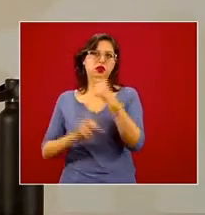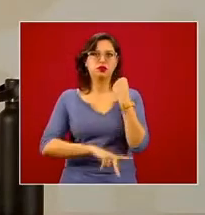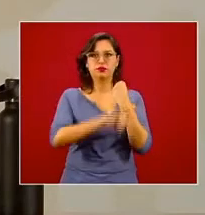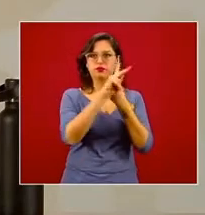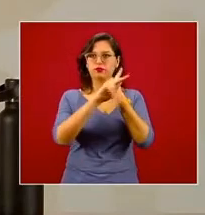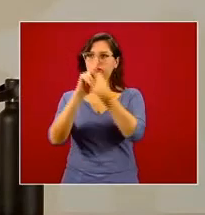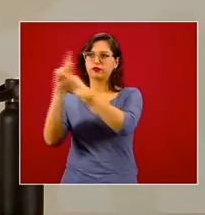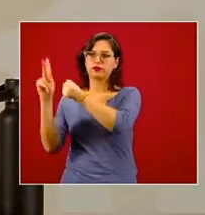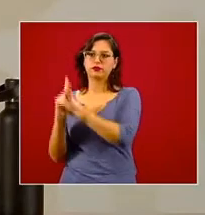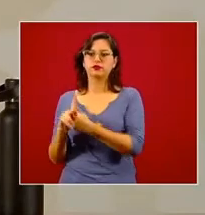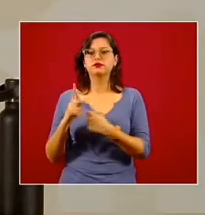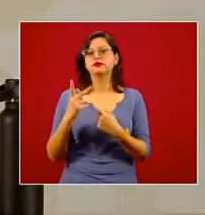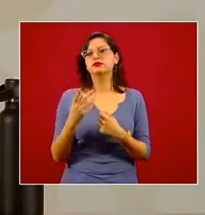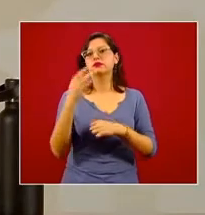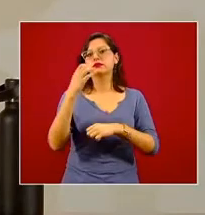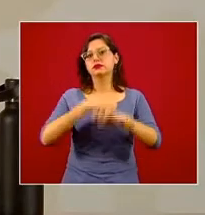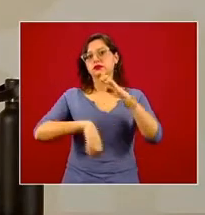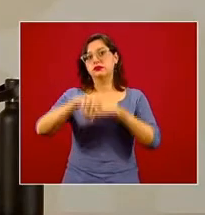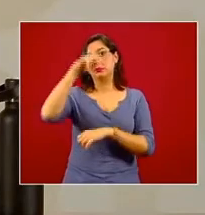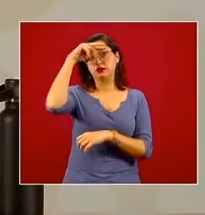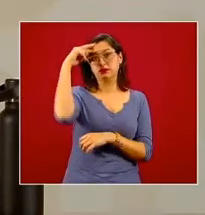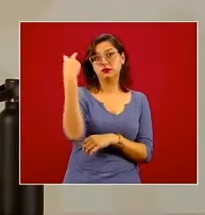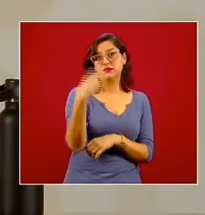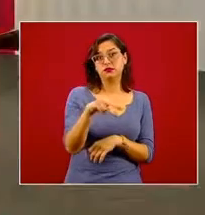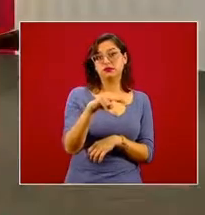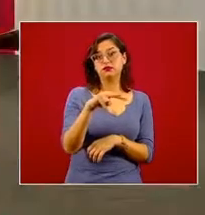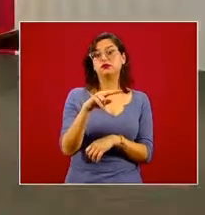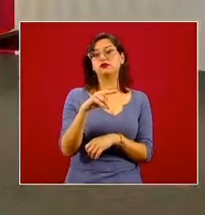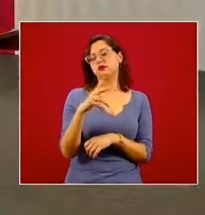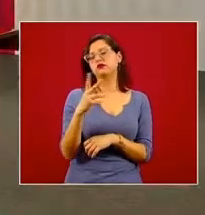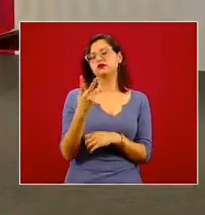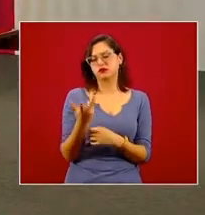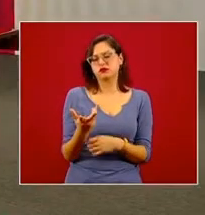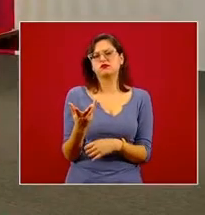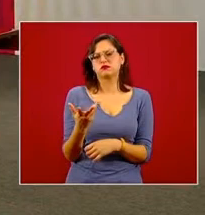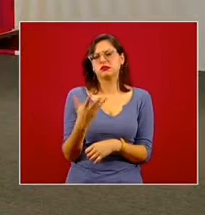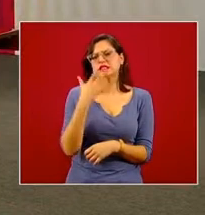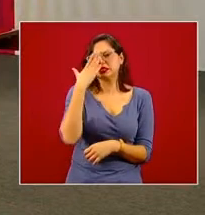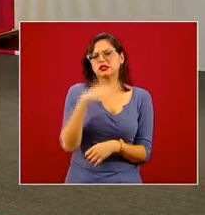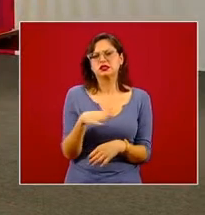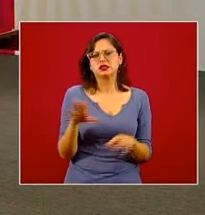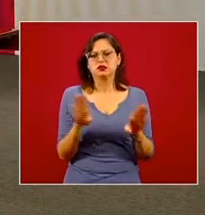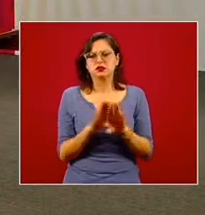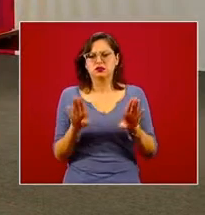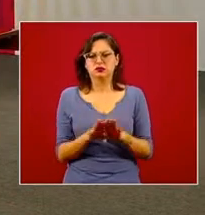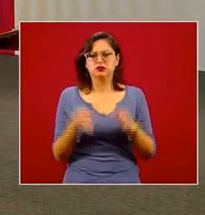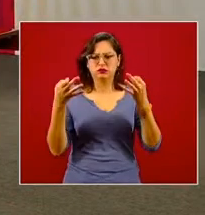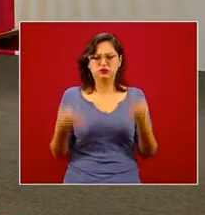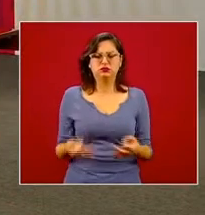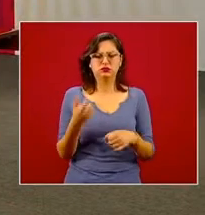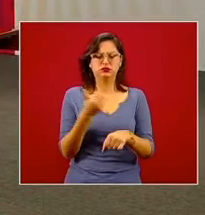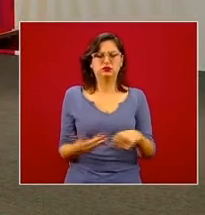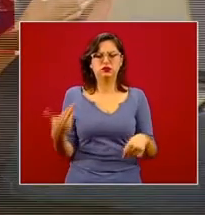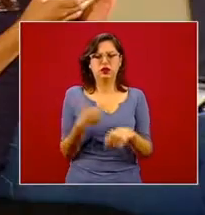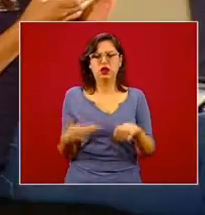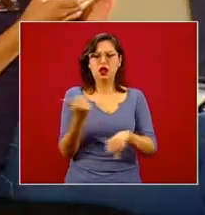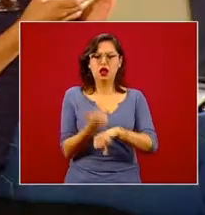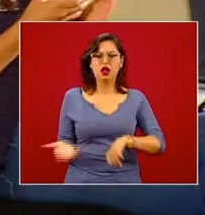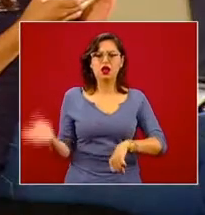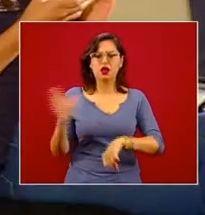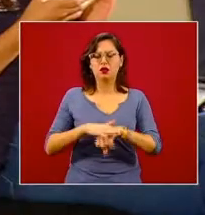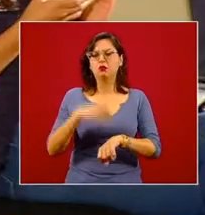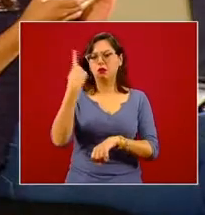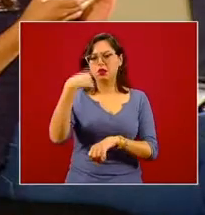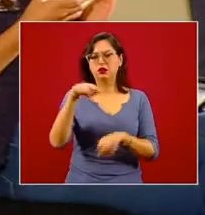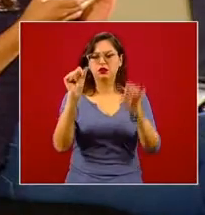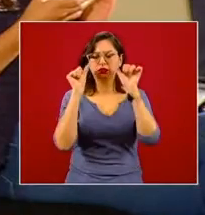de economical, or México en el exterior social tienen situation. entrenamiento formal y los procedimientos administrativos y técnicos para tomar